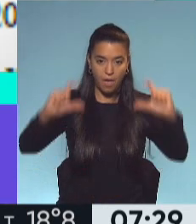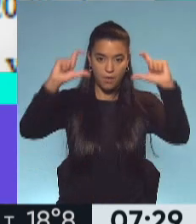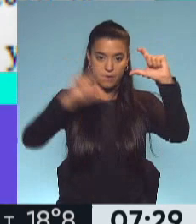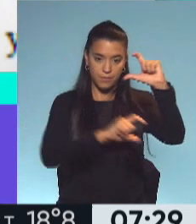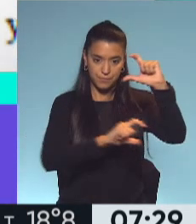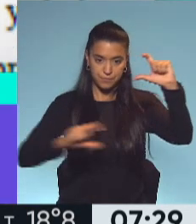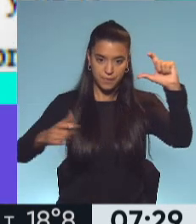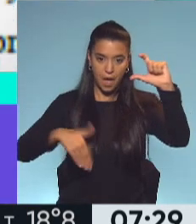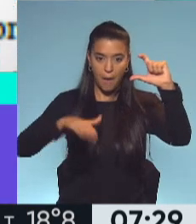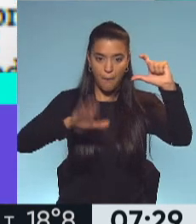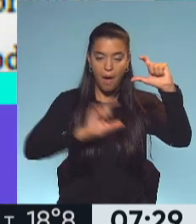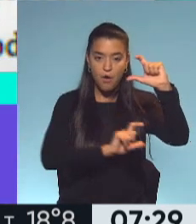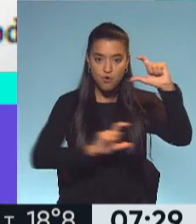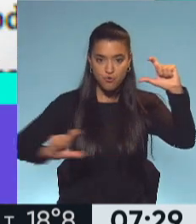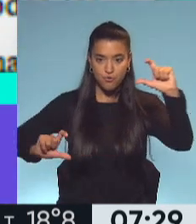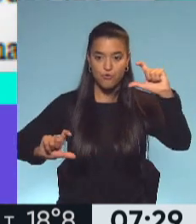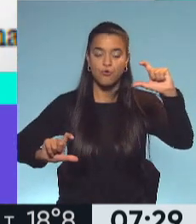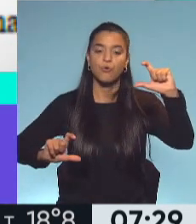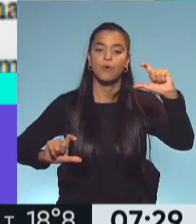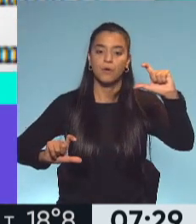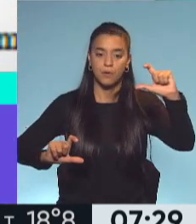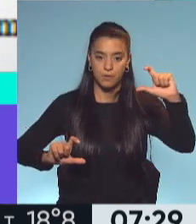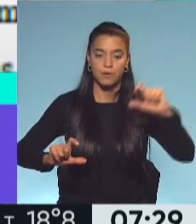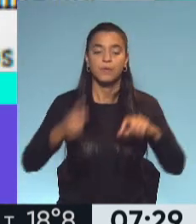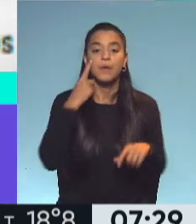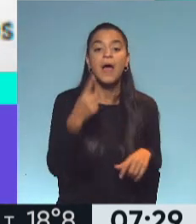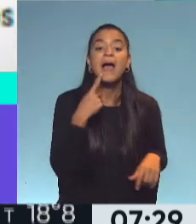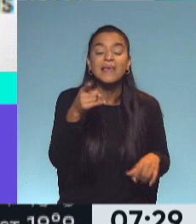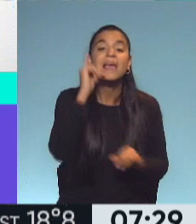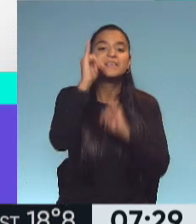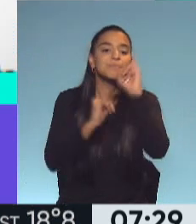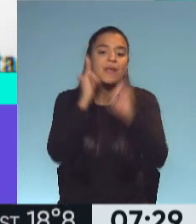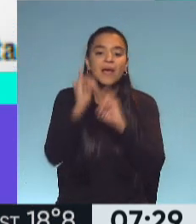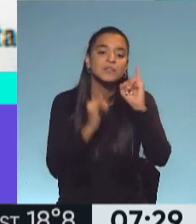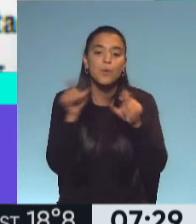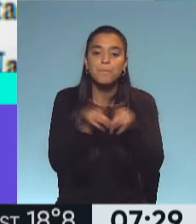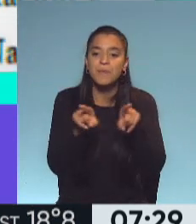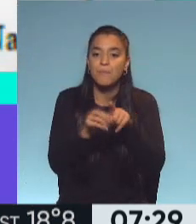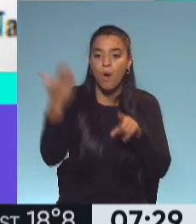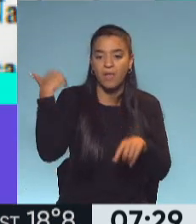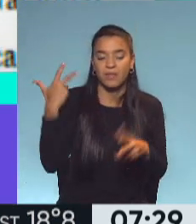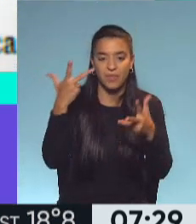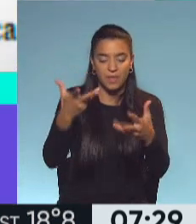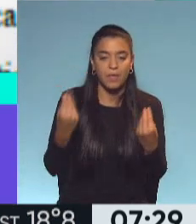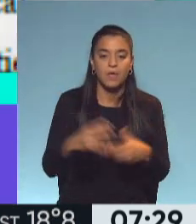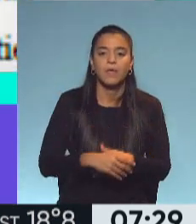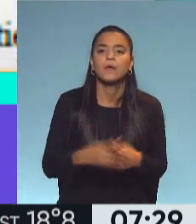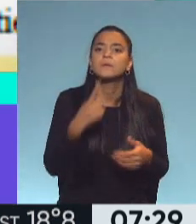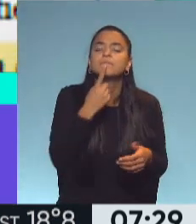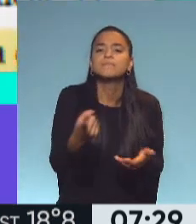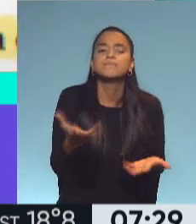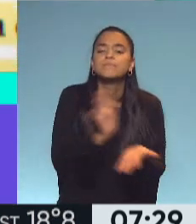el resaltado que está más abajo, ahí va a aparecer, porque ahí está la explicación de lo que dábamos recién, y que no encuentra